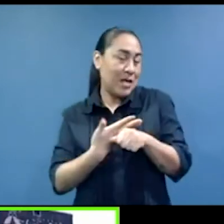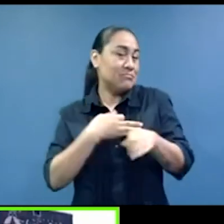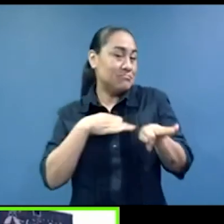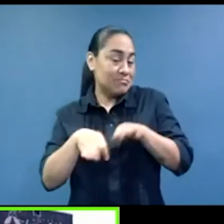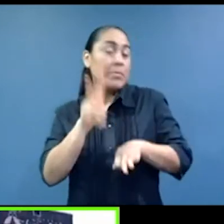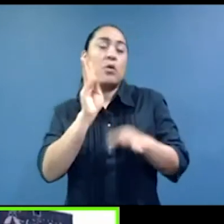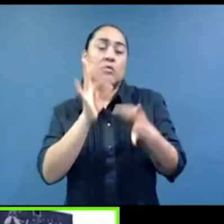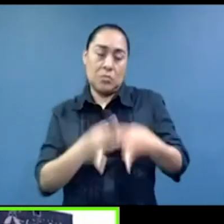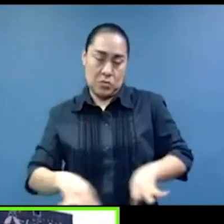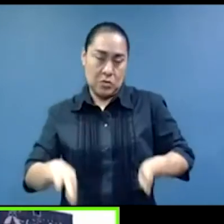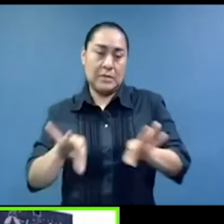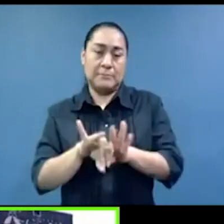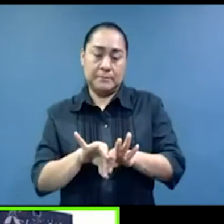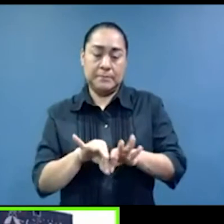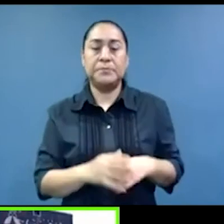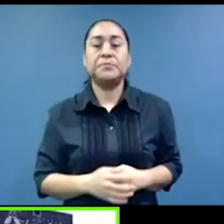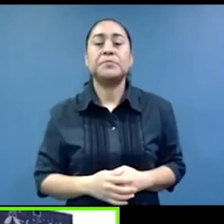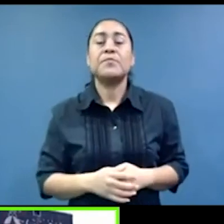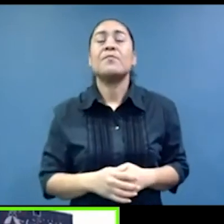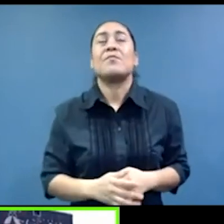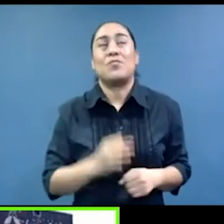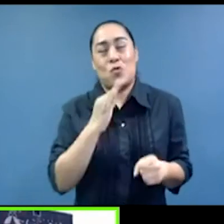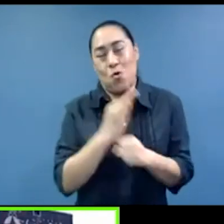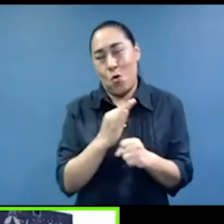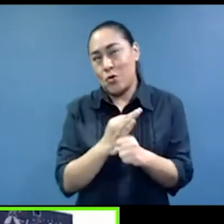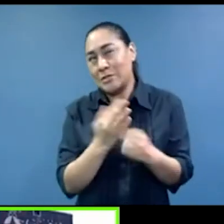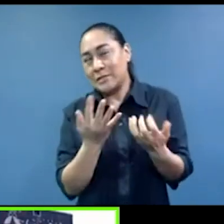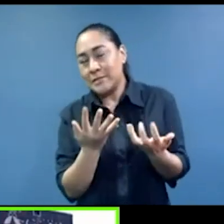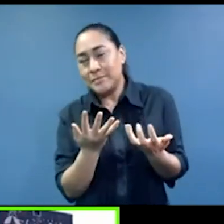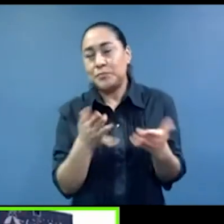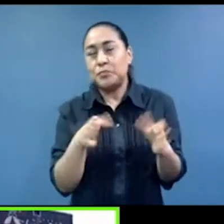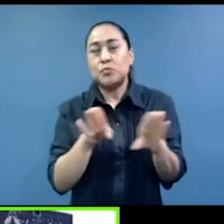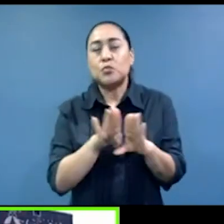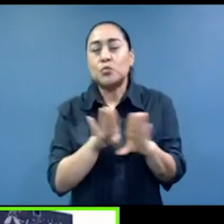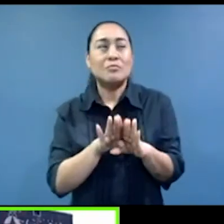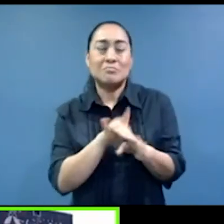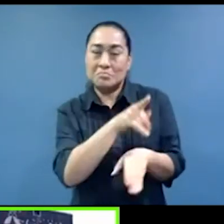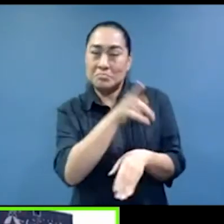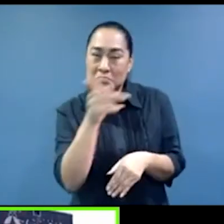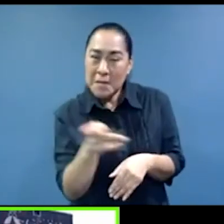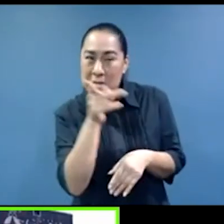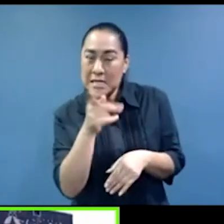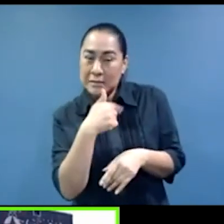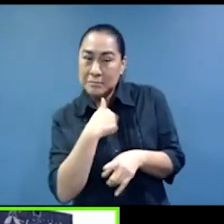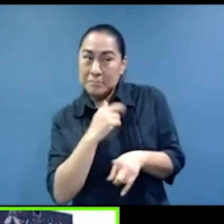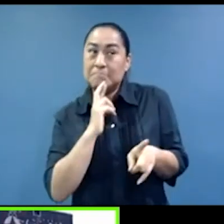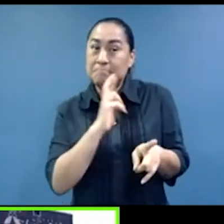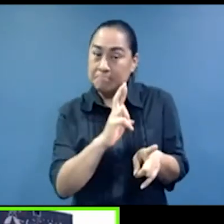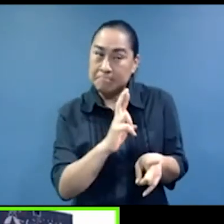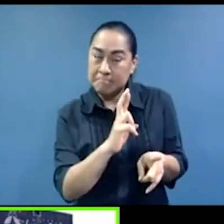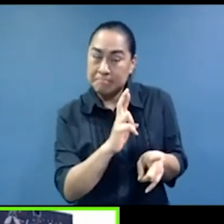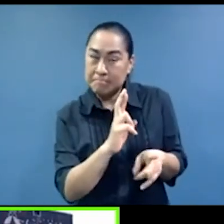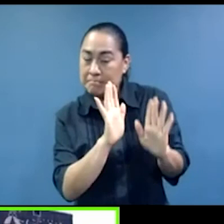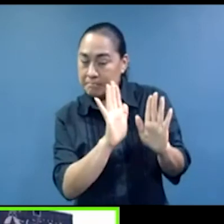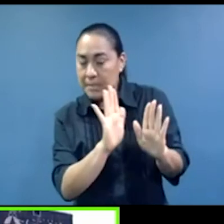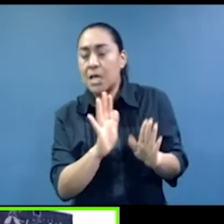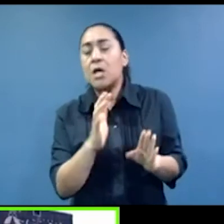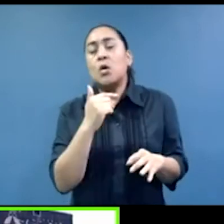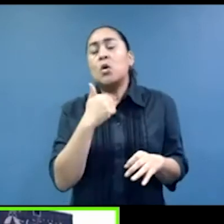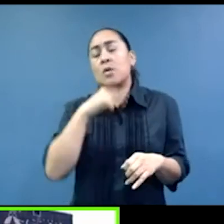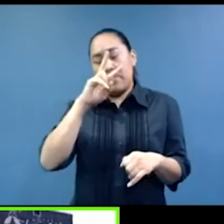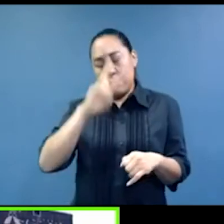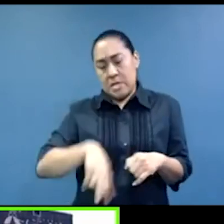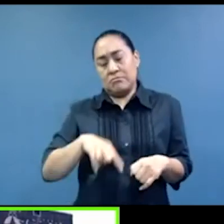Antes de tratar de contestar esas preguntas, de intentar, yo la verdad